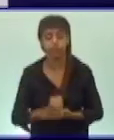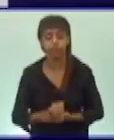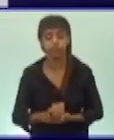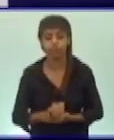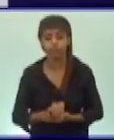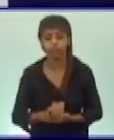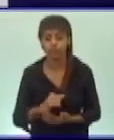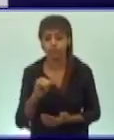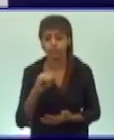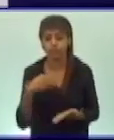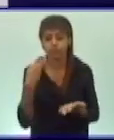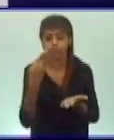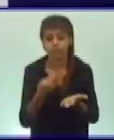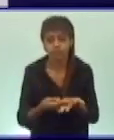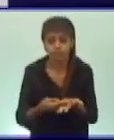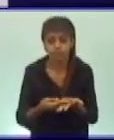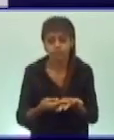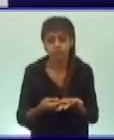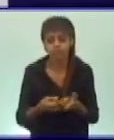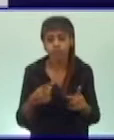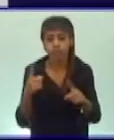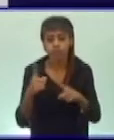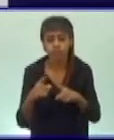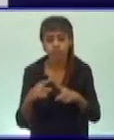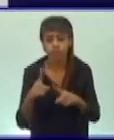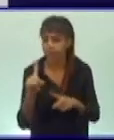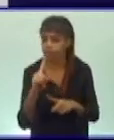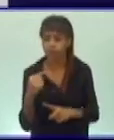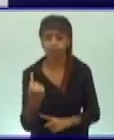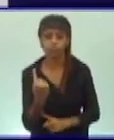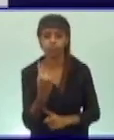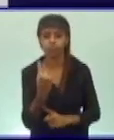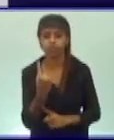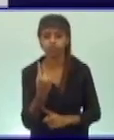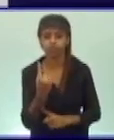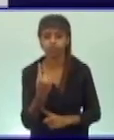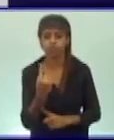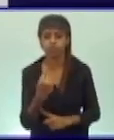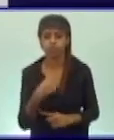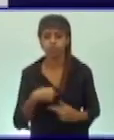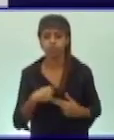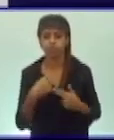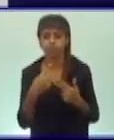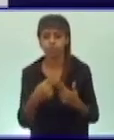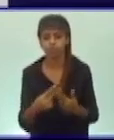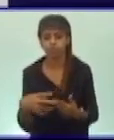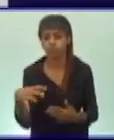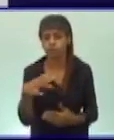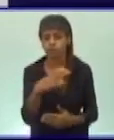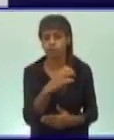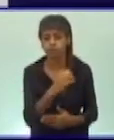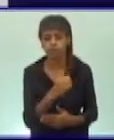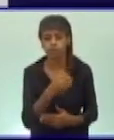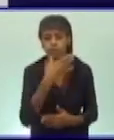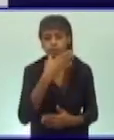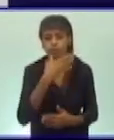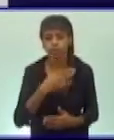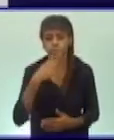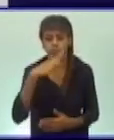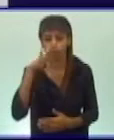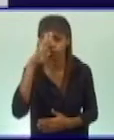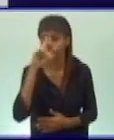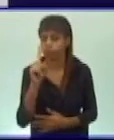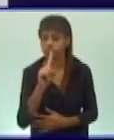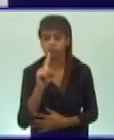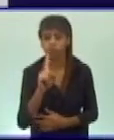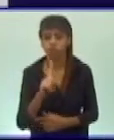Y plantearse esta tarea no solo como la expresión total de la juventud de Cuba, no